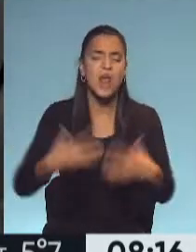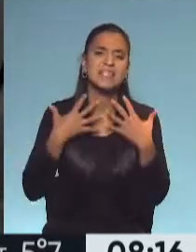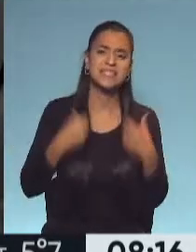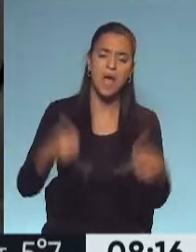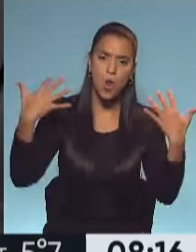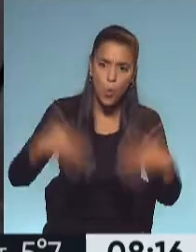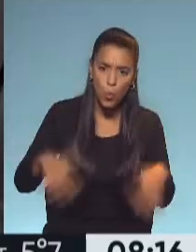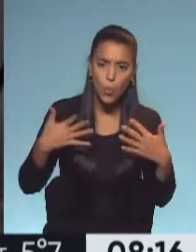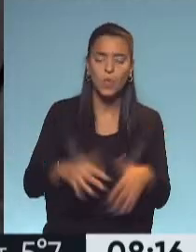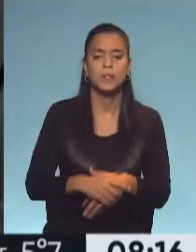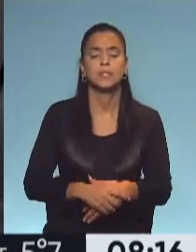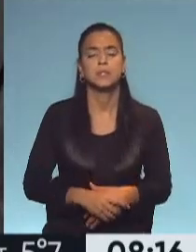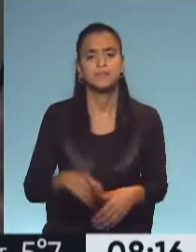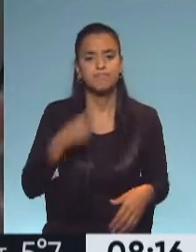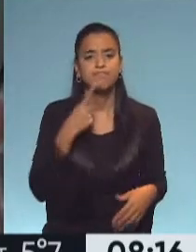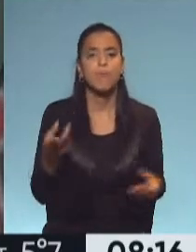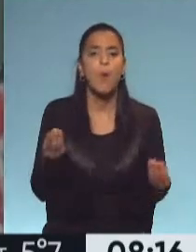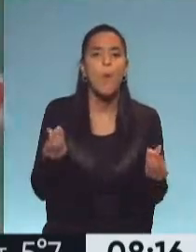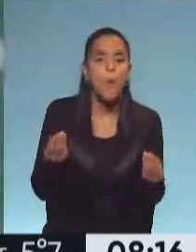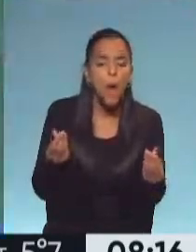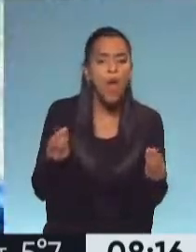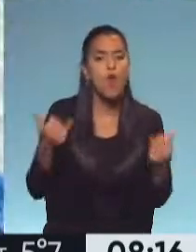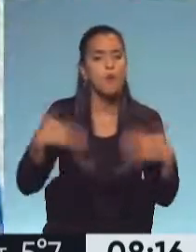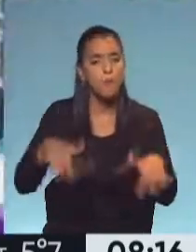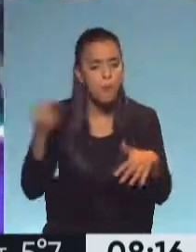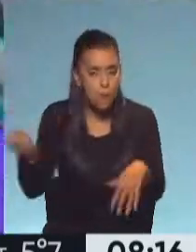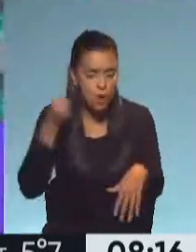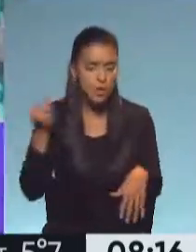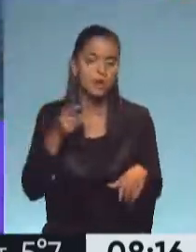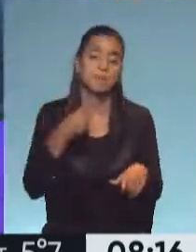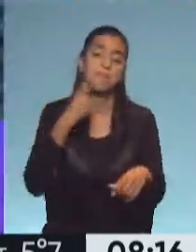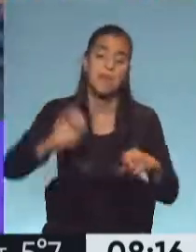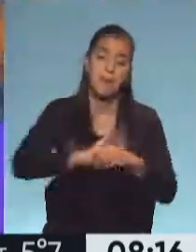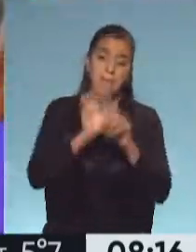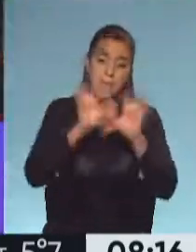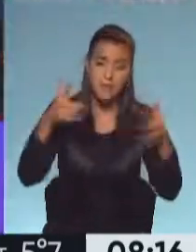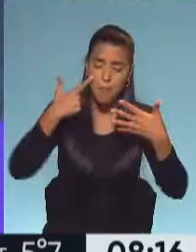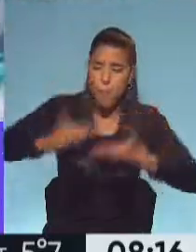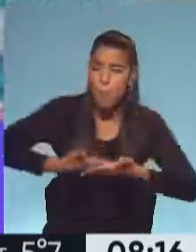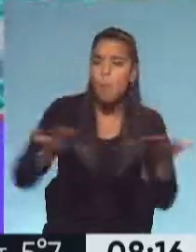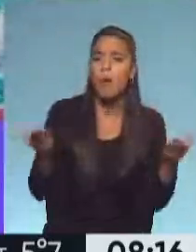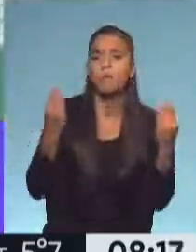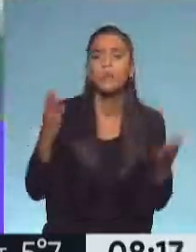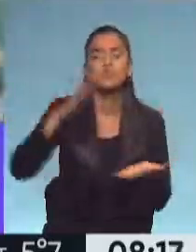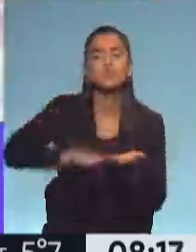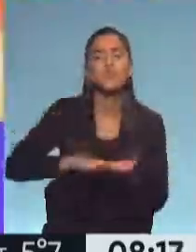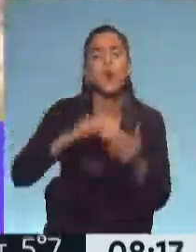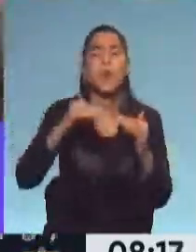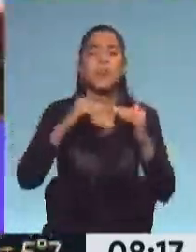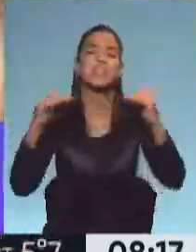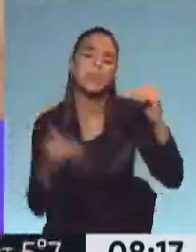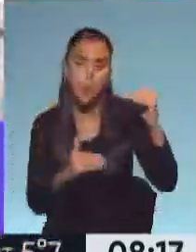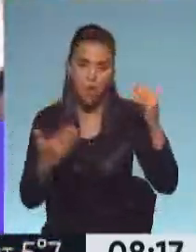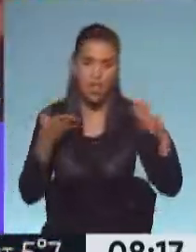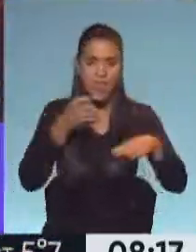en boga, claro, y es quizás el valor más importante, ¿no? Quizás en la pandemia se ha visibilizado lo que tiene que ver con la desigualdad en el